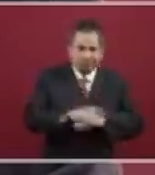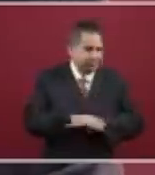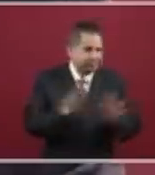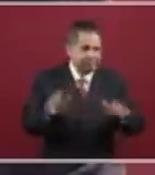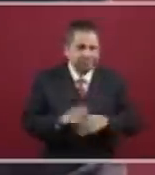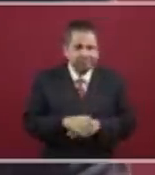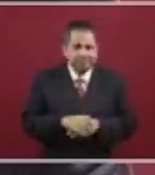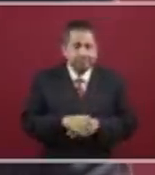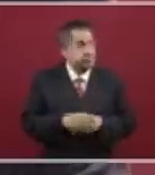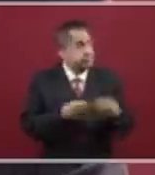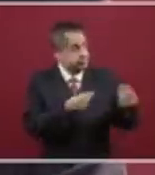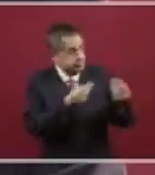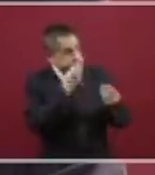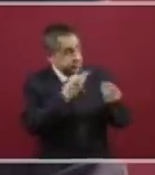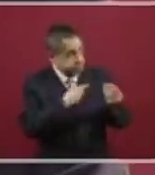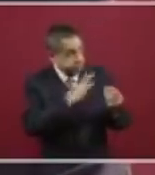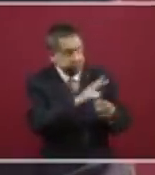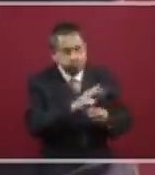puras recetas